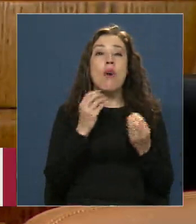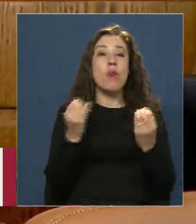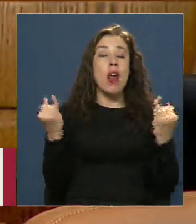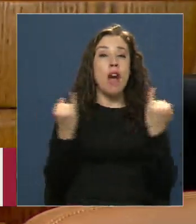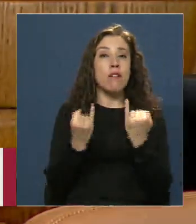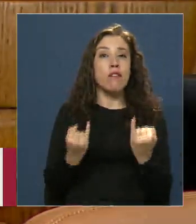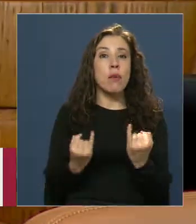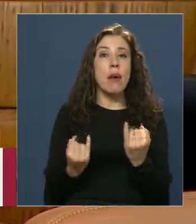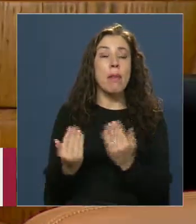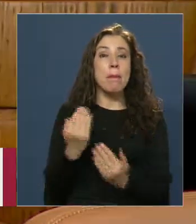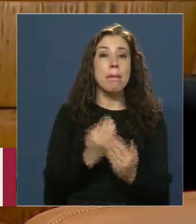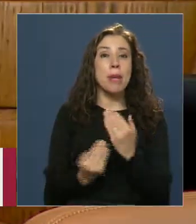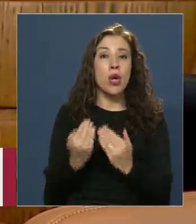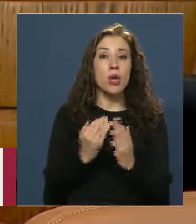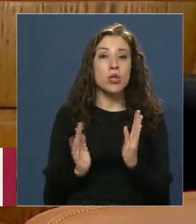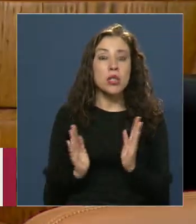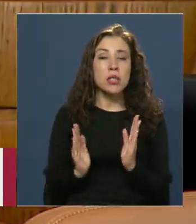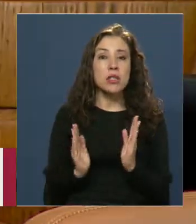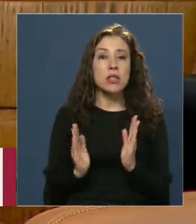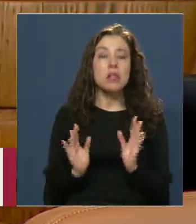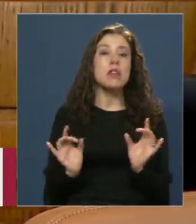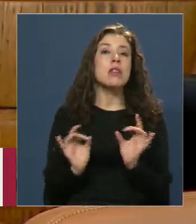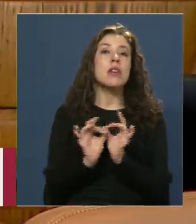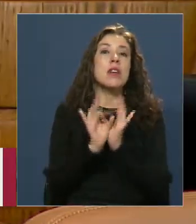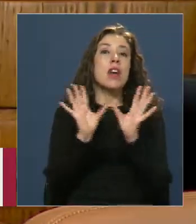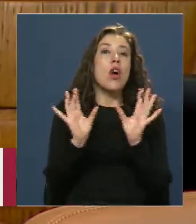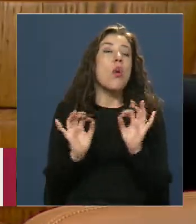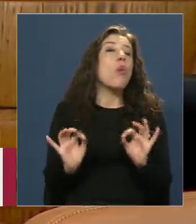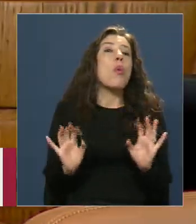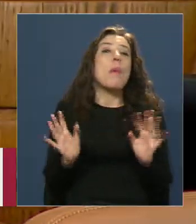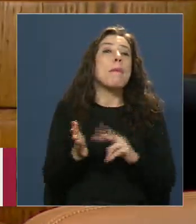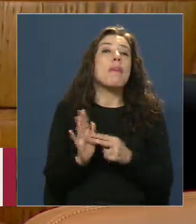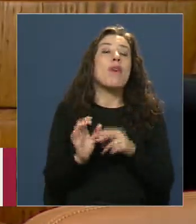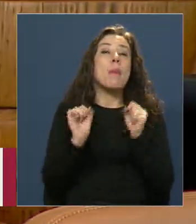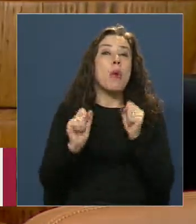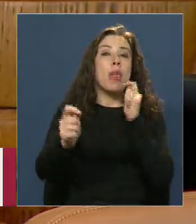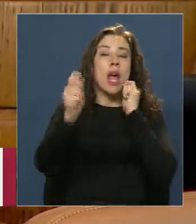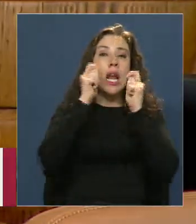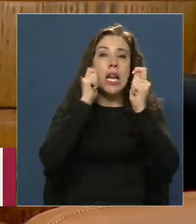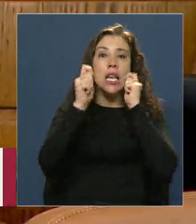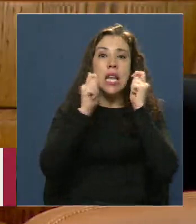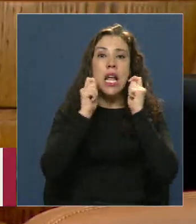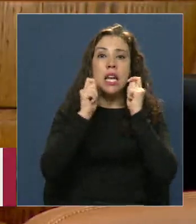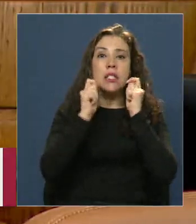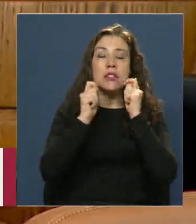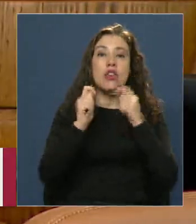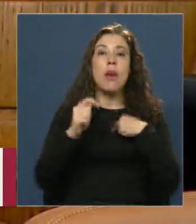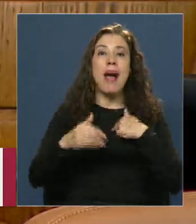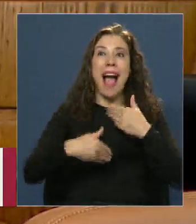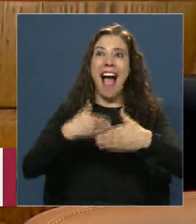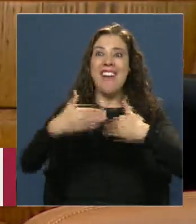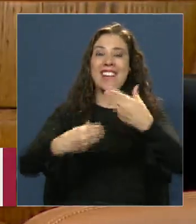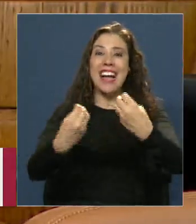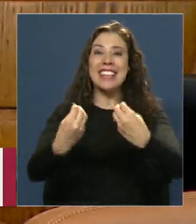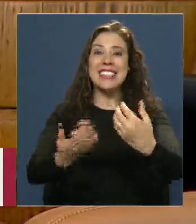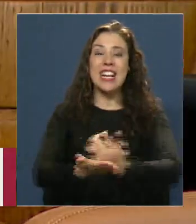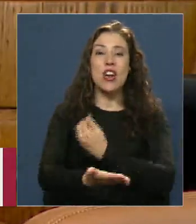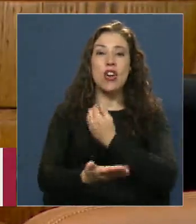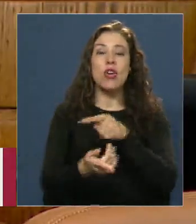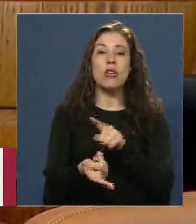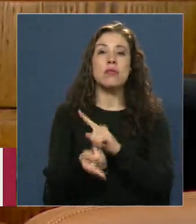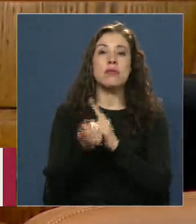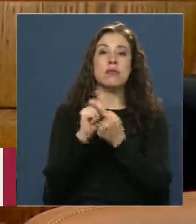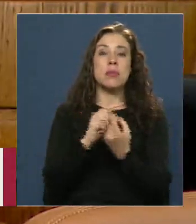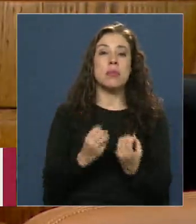de protección, la ocurrencia de ciertas eventualidades pueden poner en riesgo todos sus avances y logros,